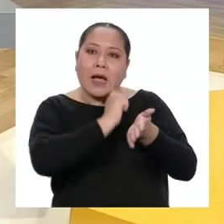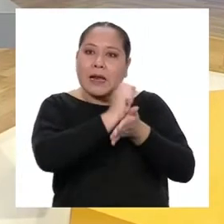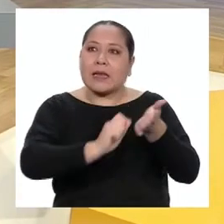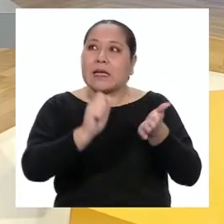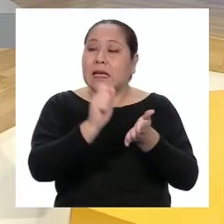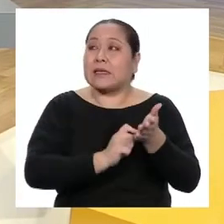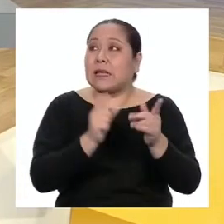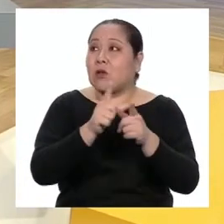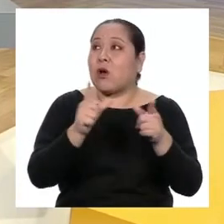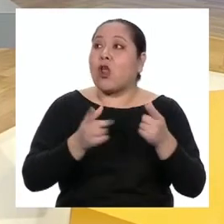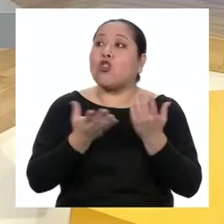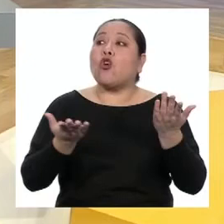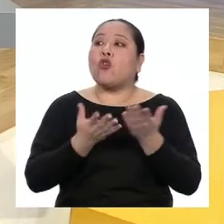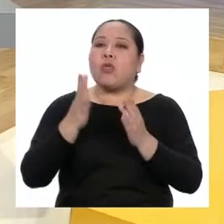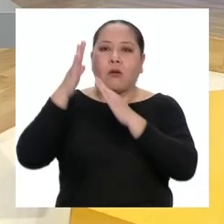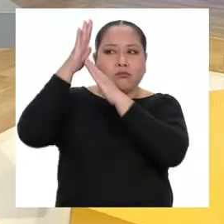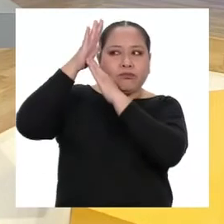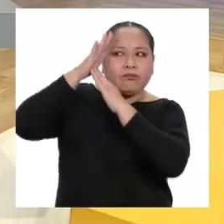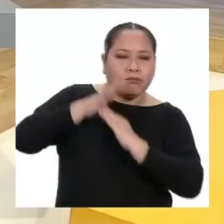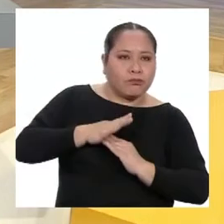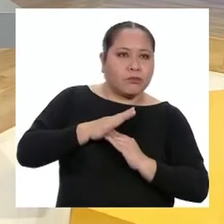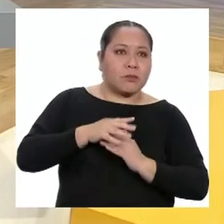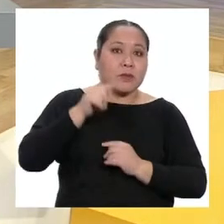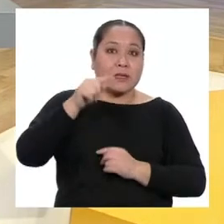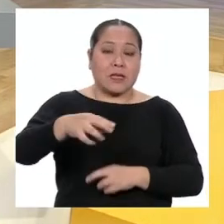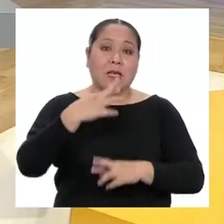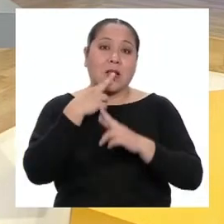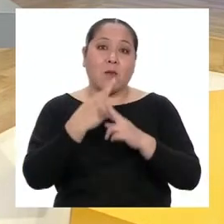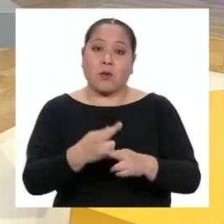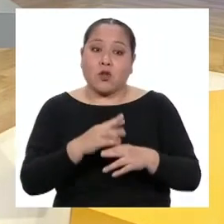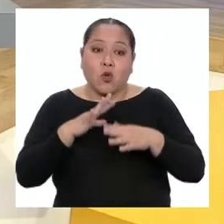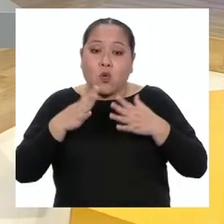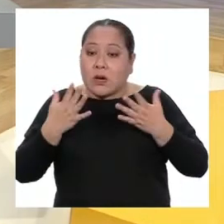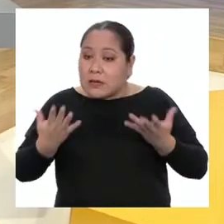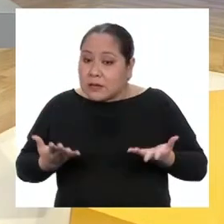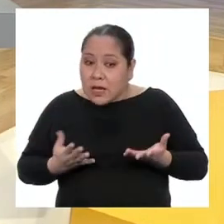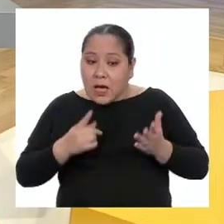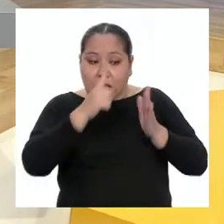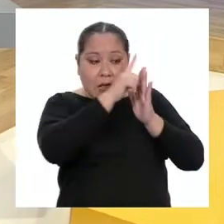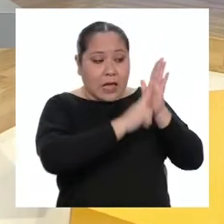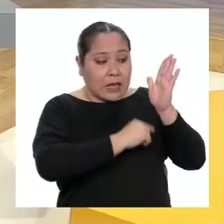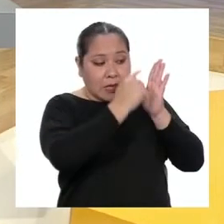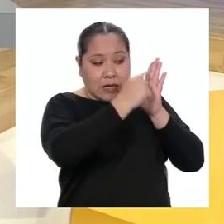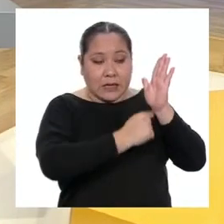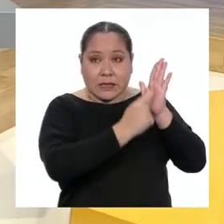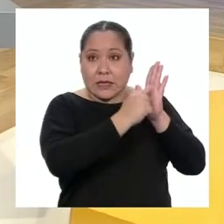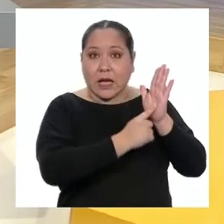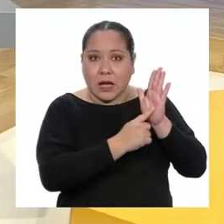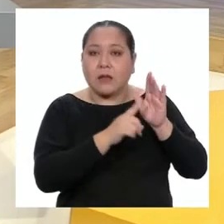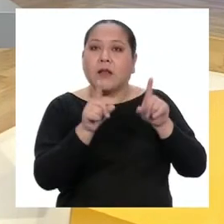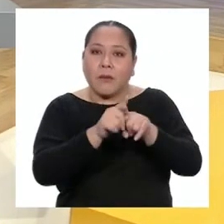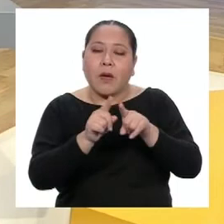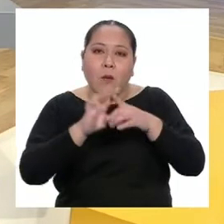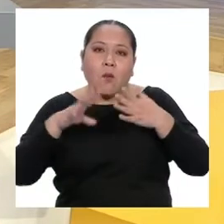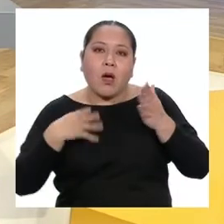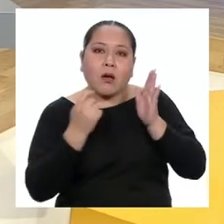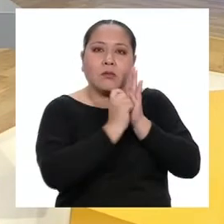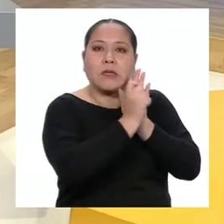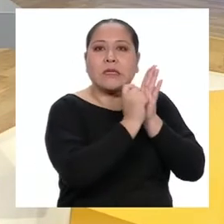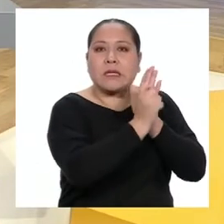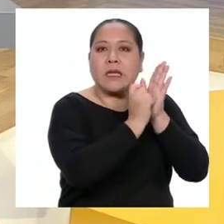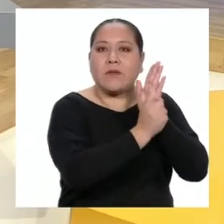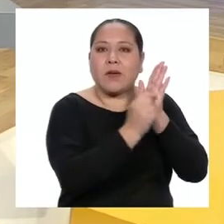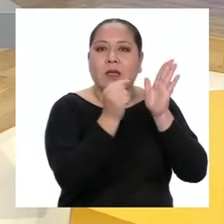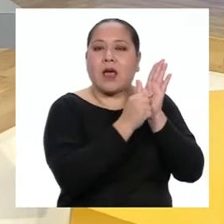donde se dio el hecho. Y si su respuesta no está dentro de la lista, puedan también escribirla en la parte